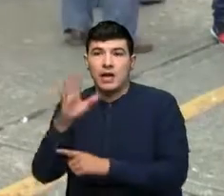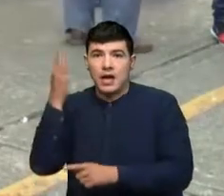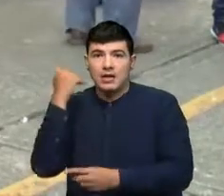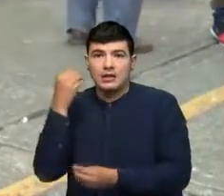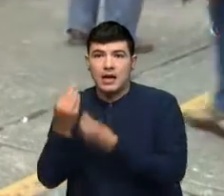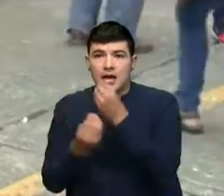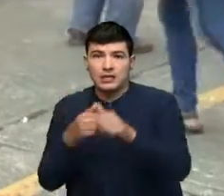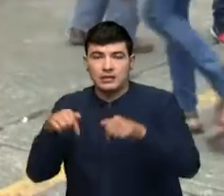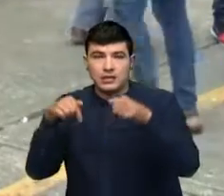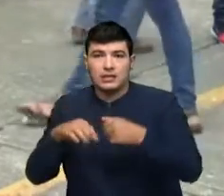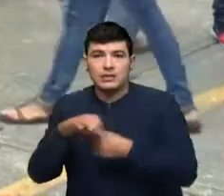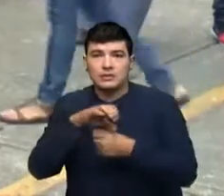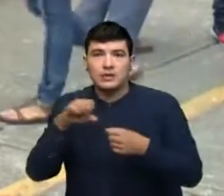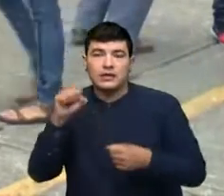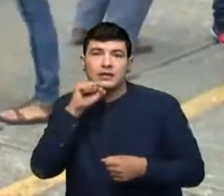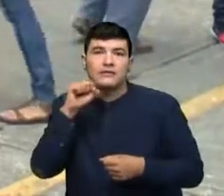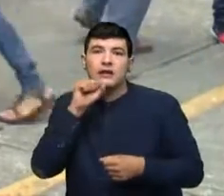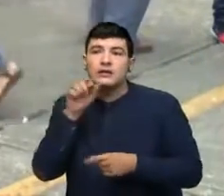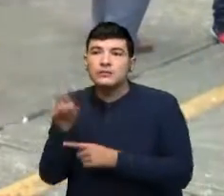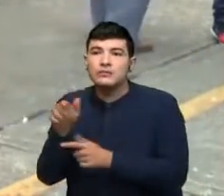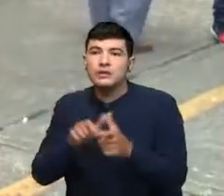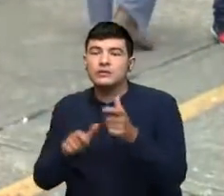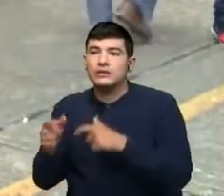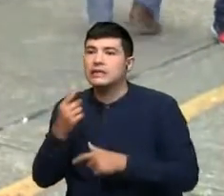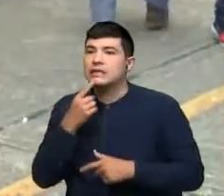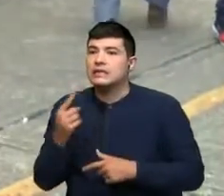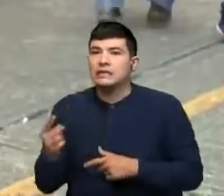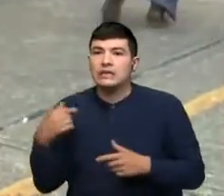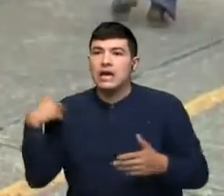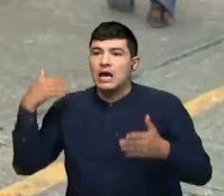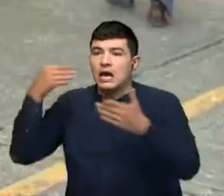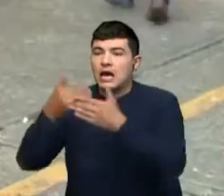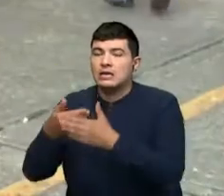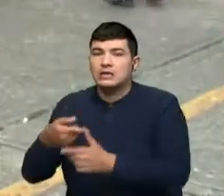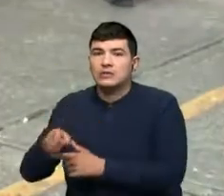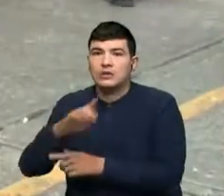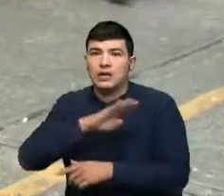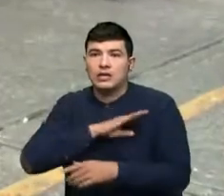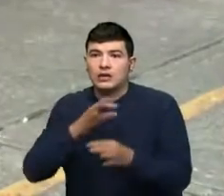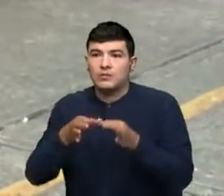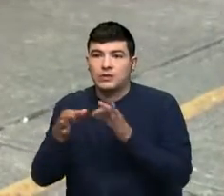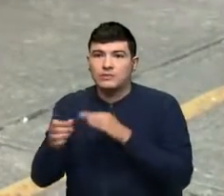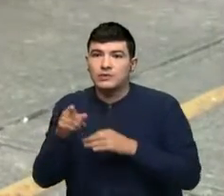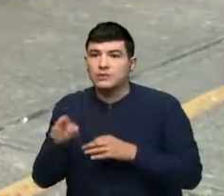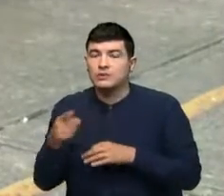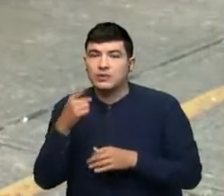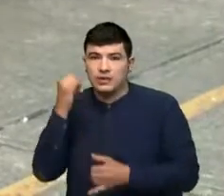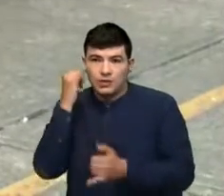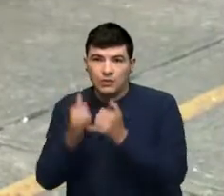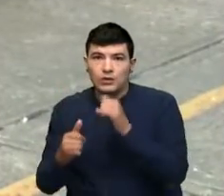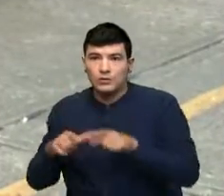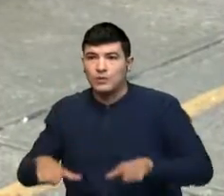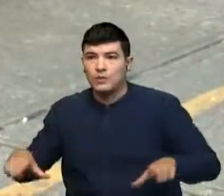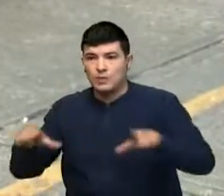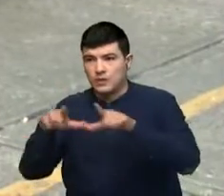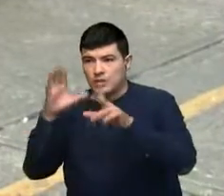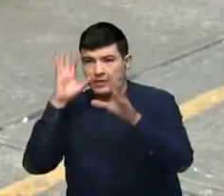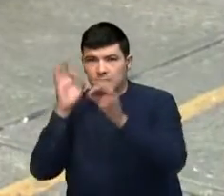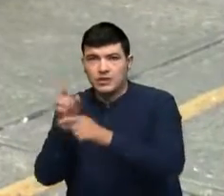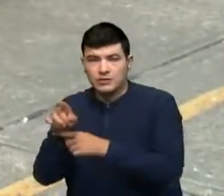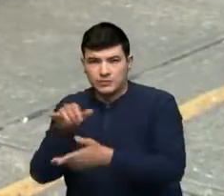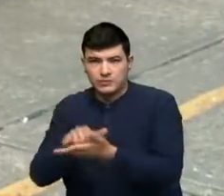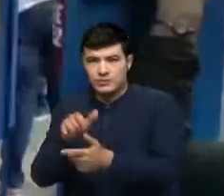aquí en Barranca Bermeja. Manifestaron hasta la alcaldía municipal, que fue el último punto de concentración por parte de